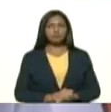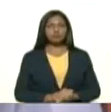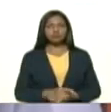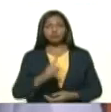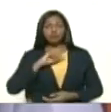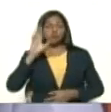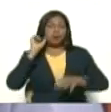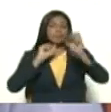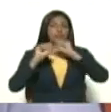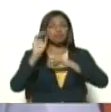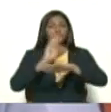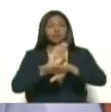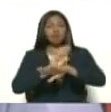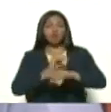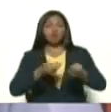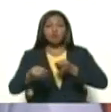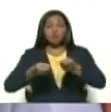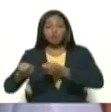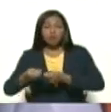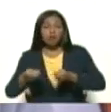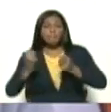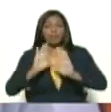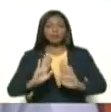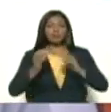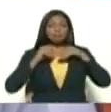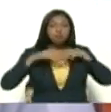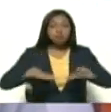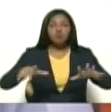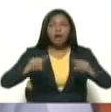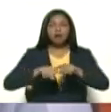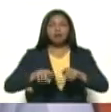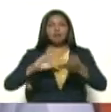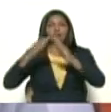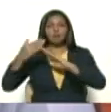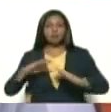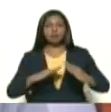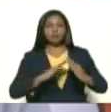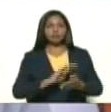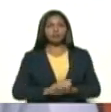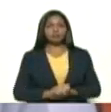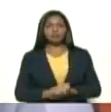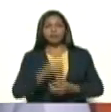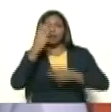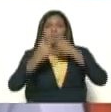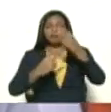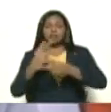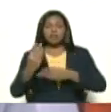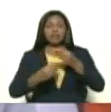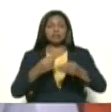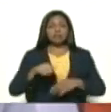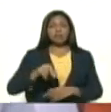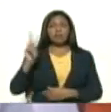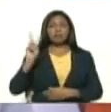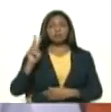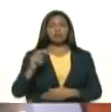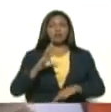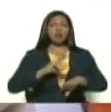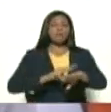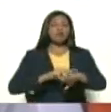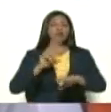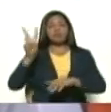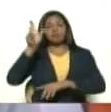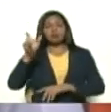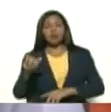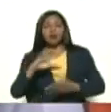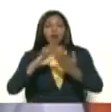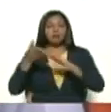Aprendimos la prevención y control para evitar la propagación del COVID-19 en la comunidad. Y las visitas que hacen en Venezuela los médicos venezolanos